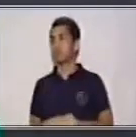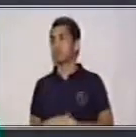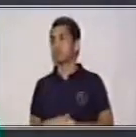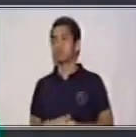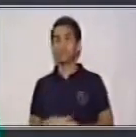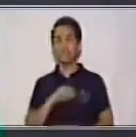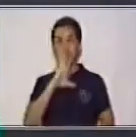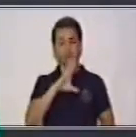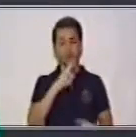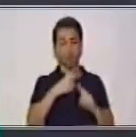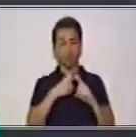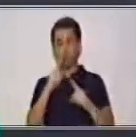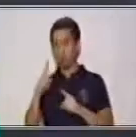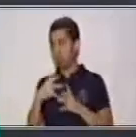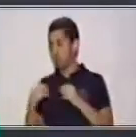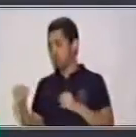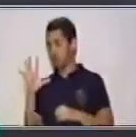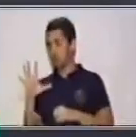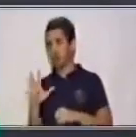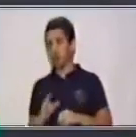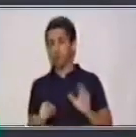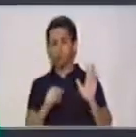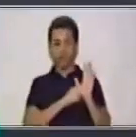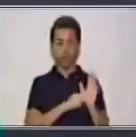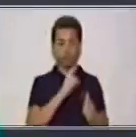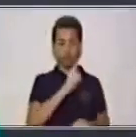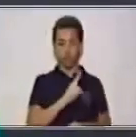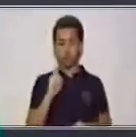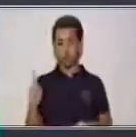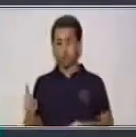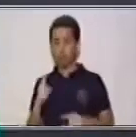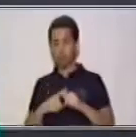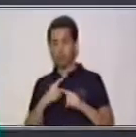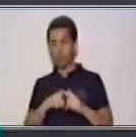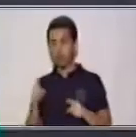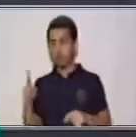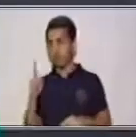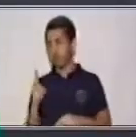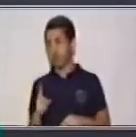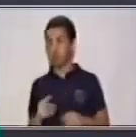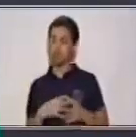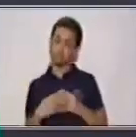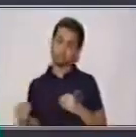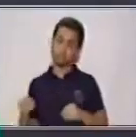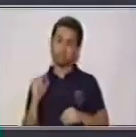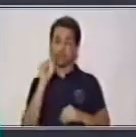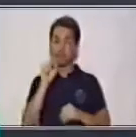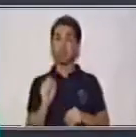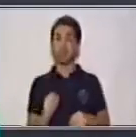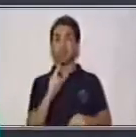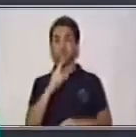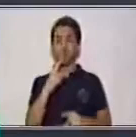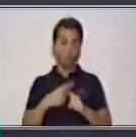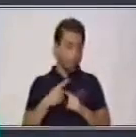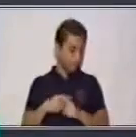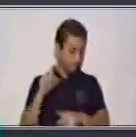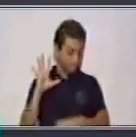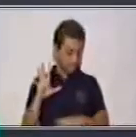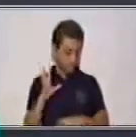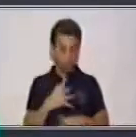1, 5, menos 1 por 1, 1. Dividido 1 por 5, 5.